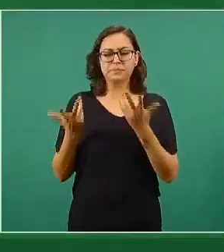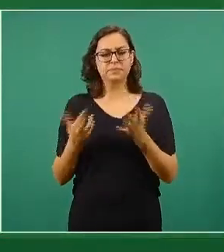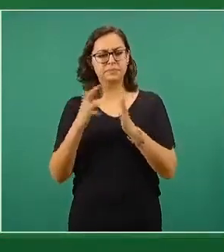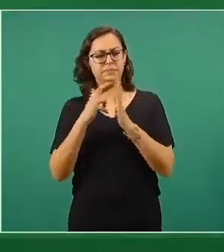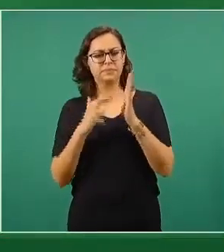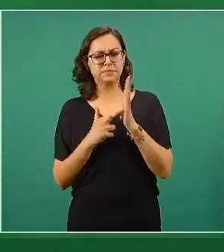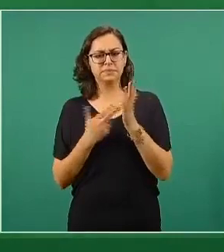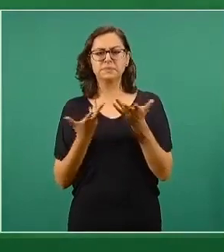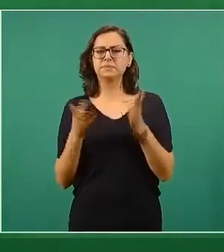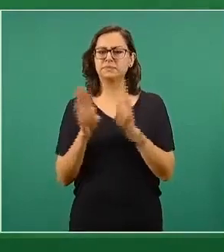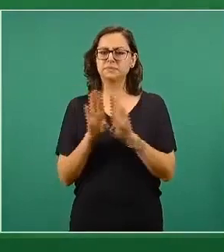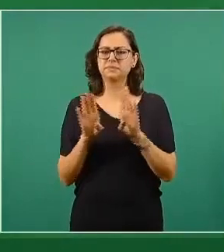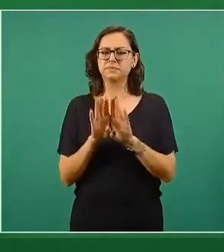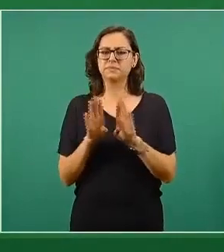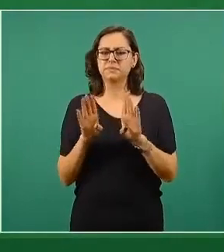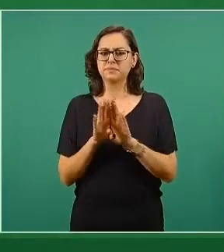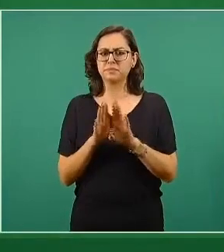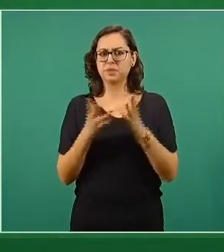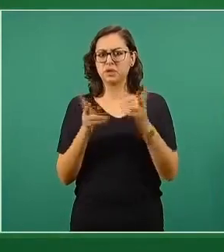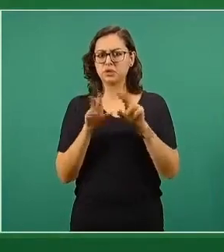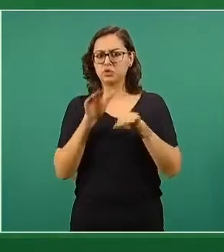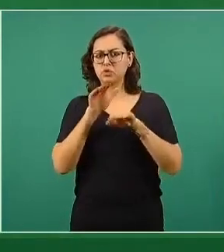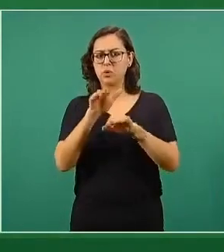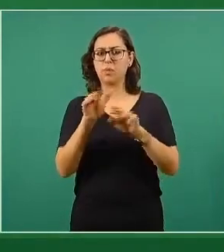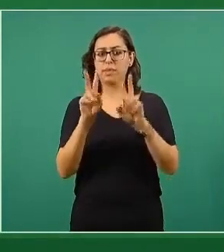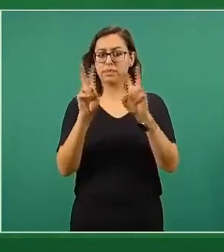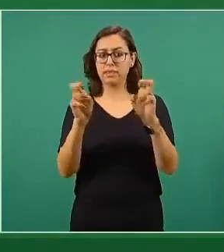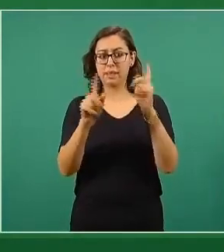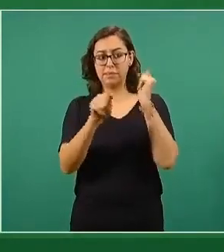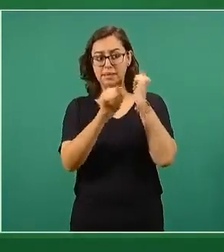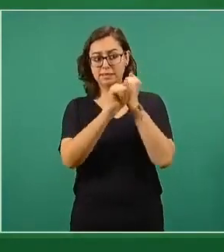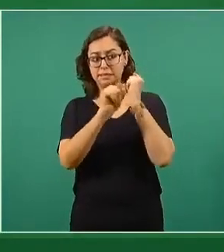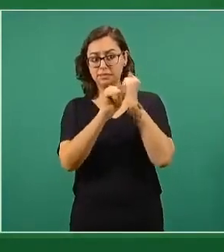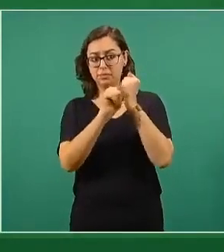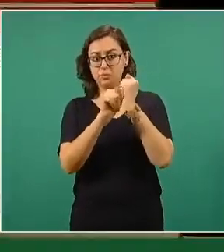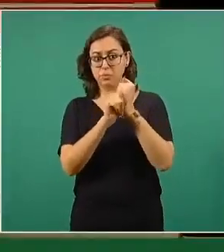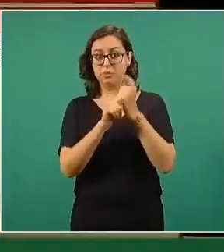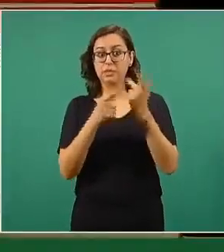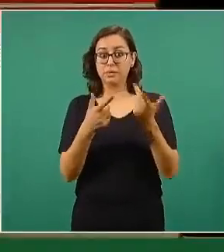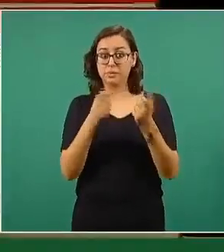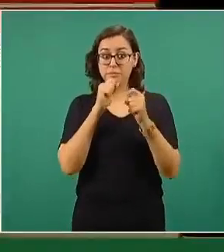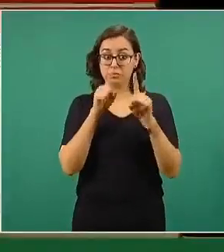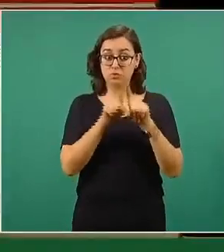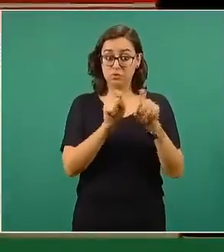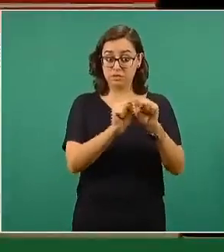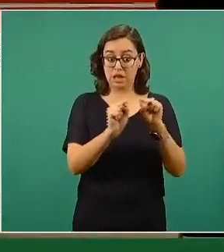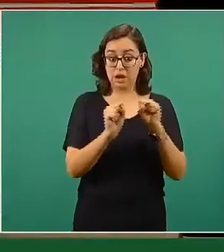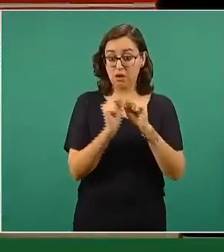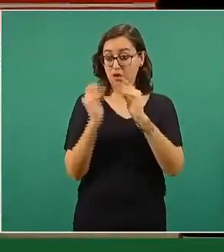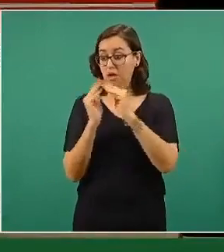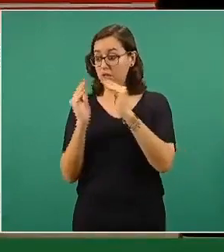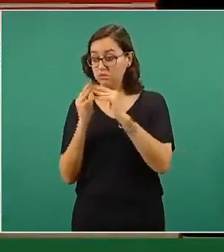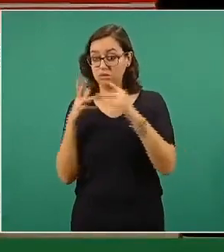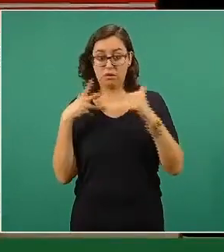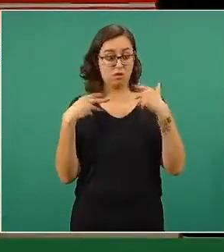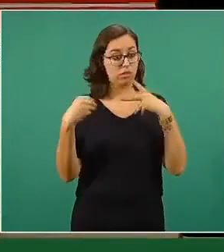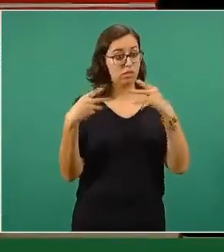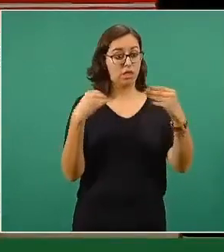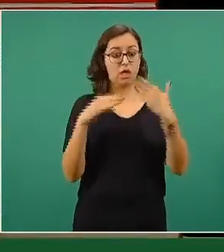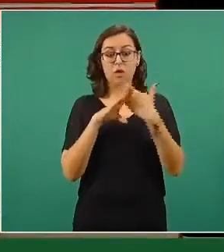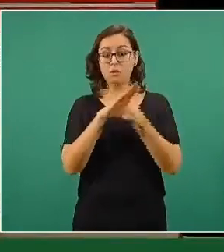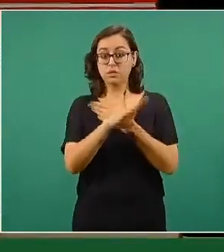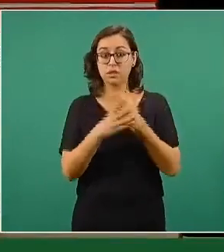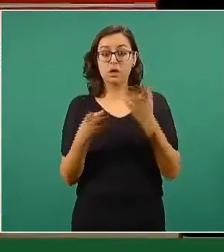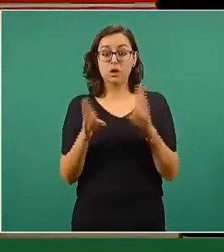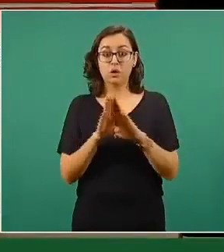sanitarias respecto al transporte público, tanto para no contagiar en las aulas como en nuestras casas? Gracias. Gracias, Cristian.